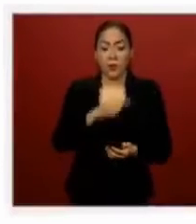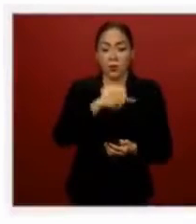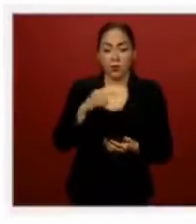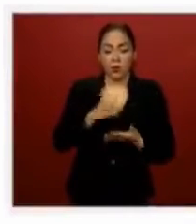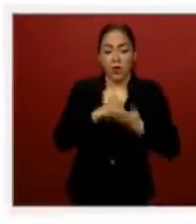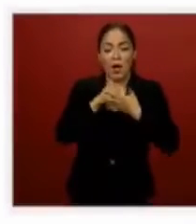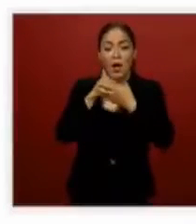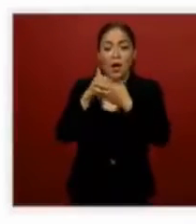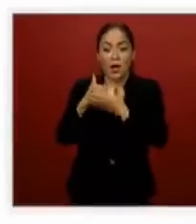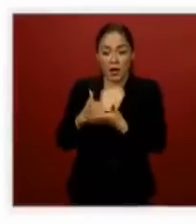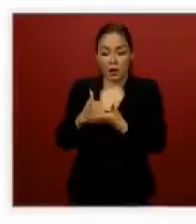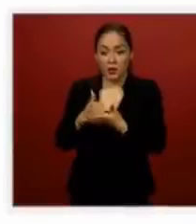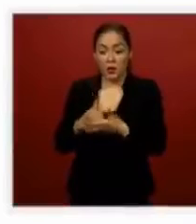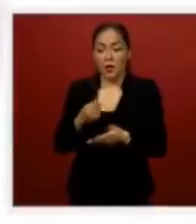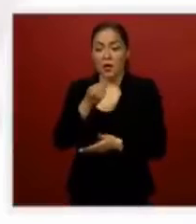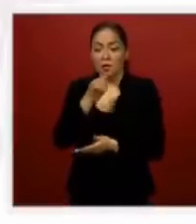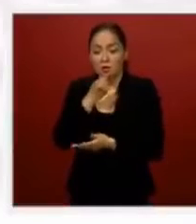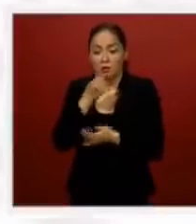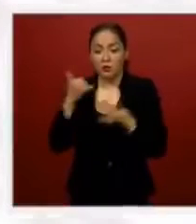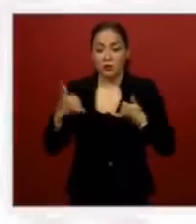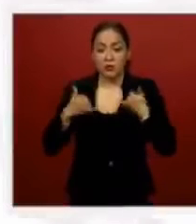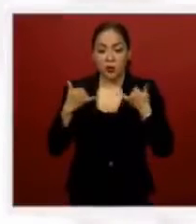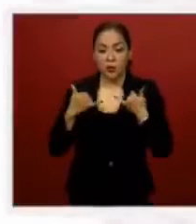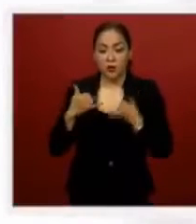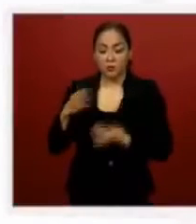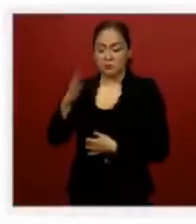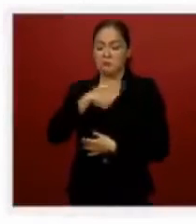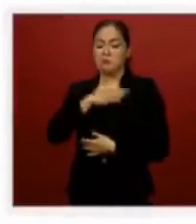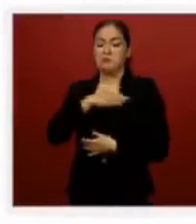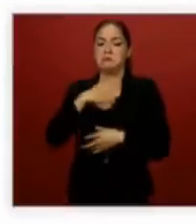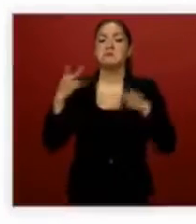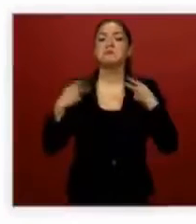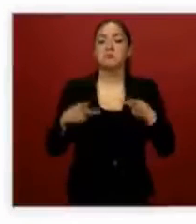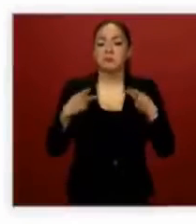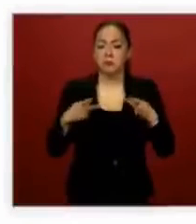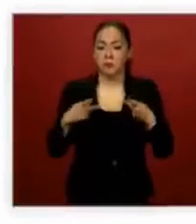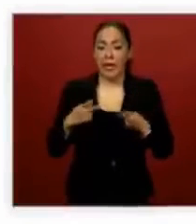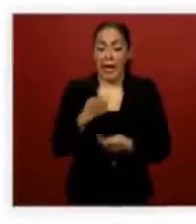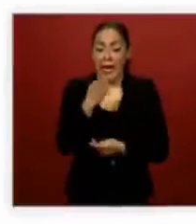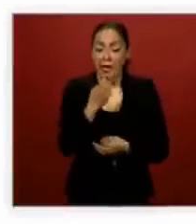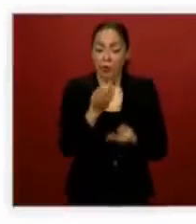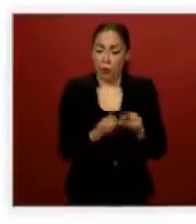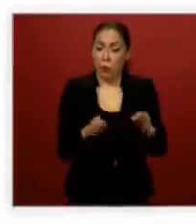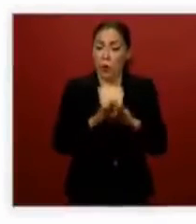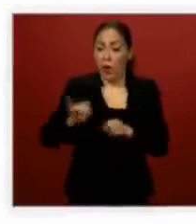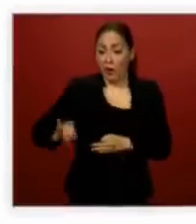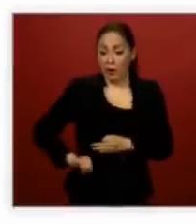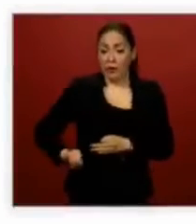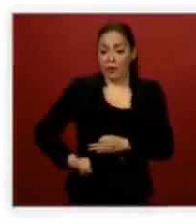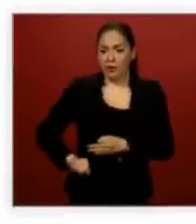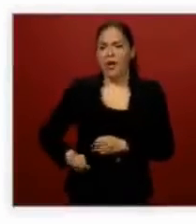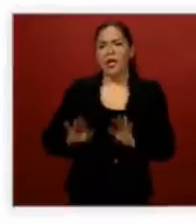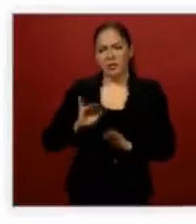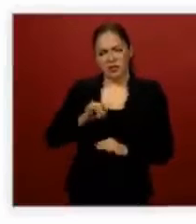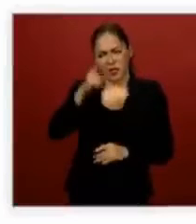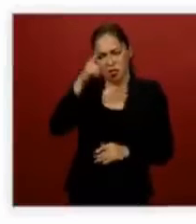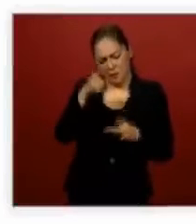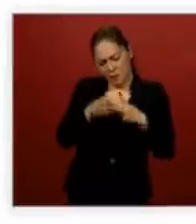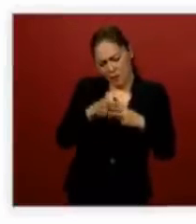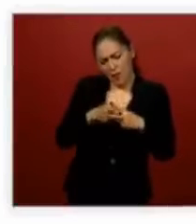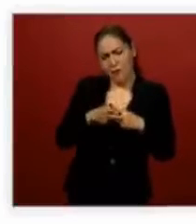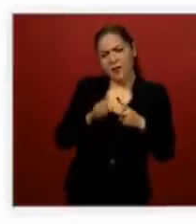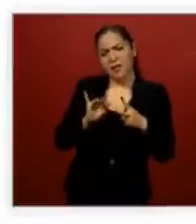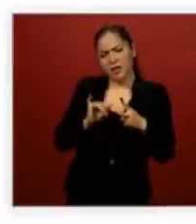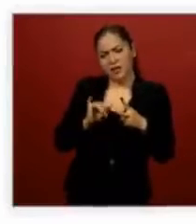sean capaces a lo largo de sus vidas de ser buenos ciudadanos. Eso es algo clave. Que sepan matemáticas, sí, pero que sean buenos